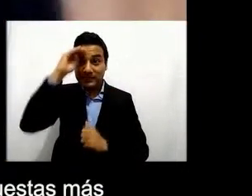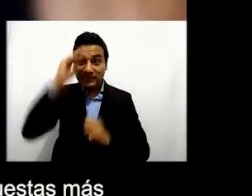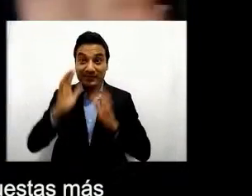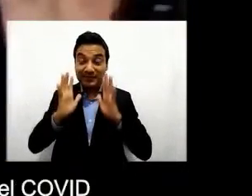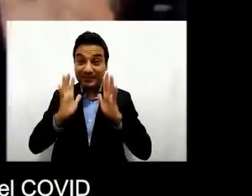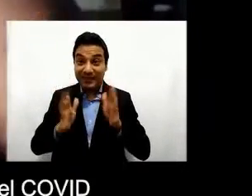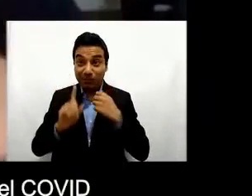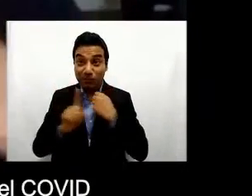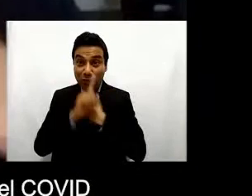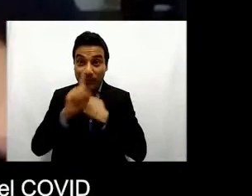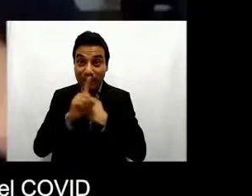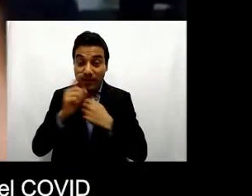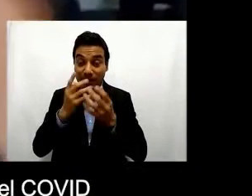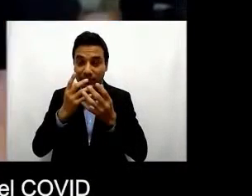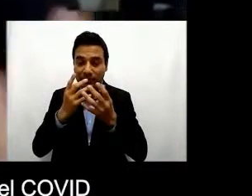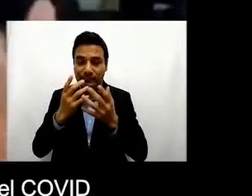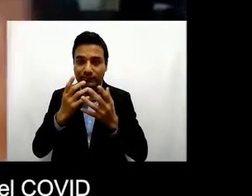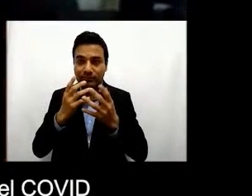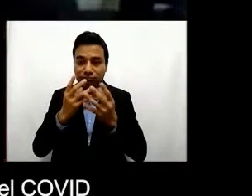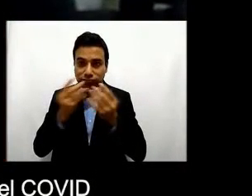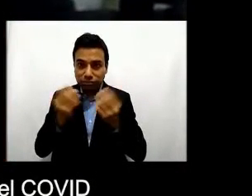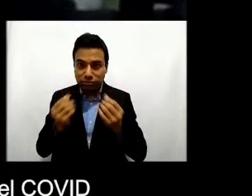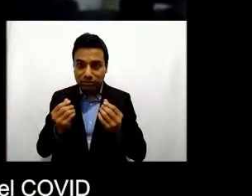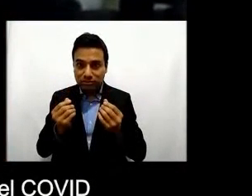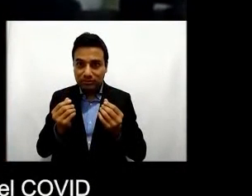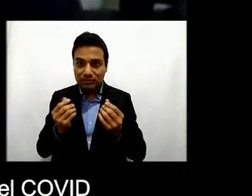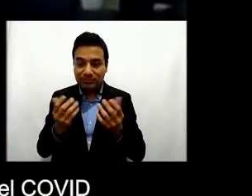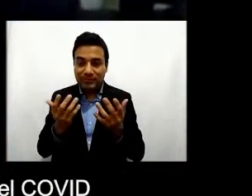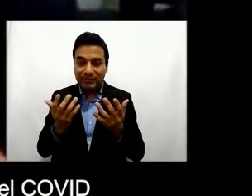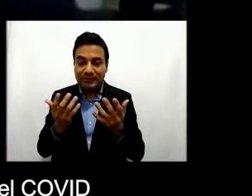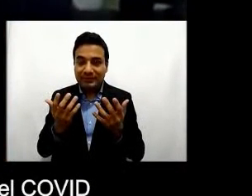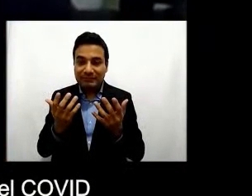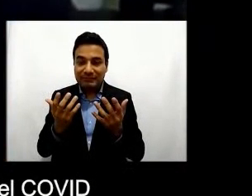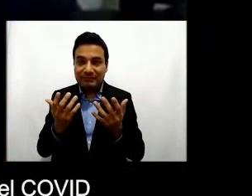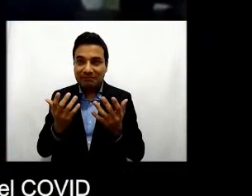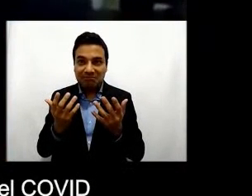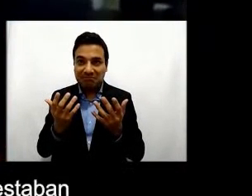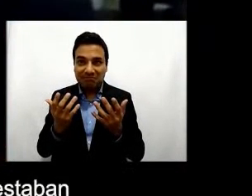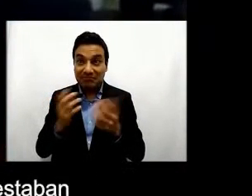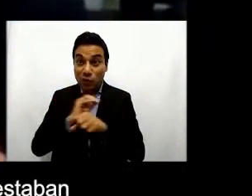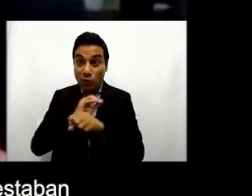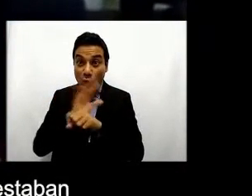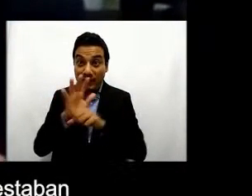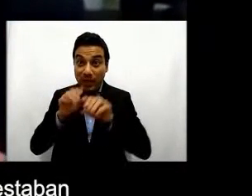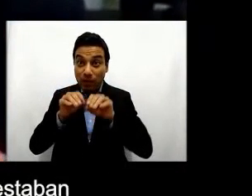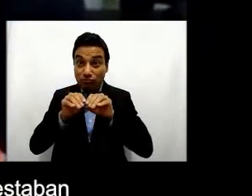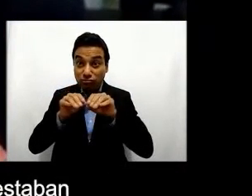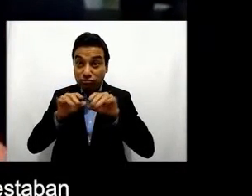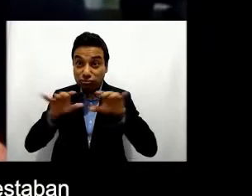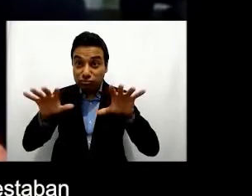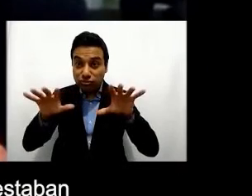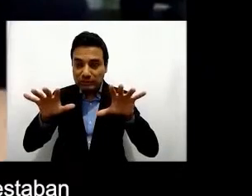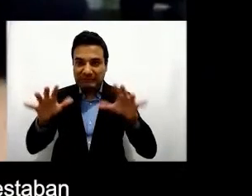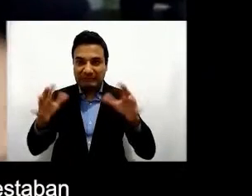nos cambiaron todas las preguntas, ¿no? La llegada del COVID significó eso. Entonces, muchos de los avances que a lo